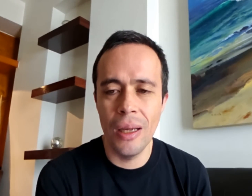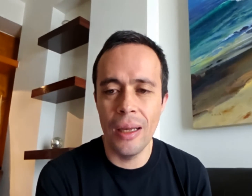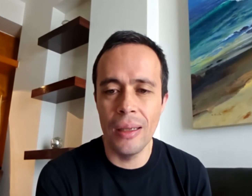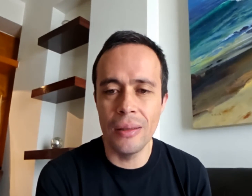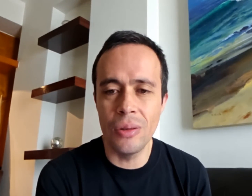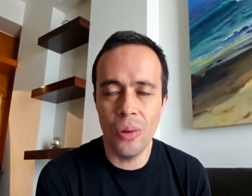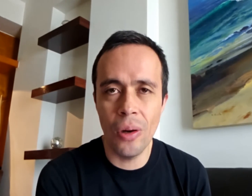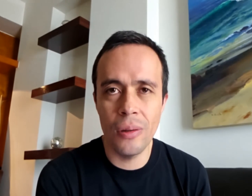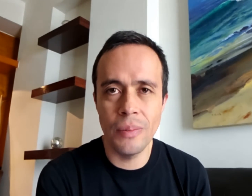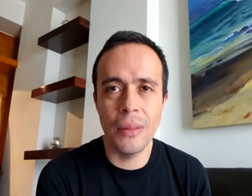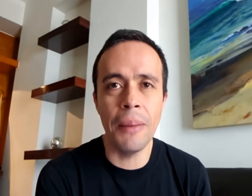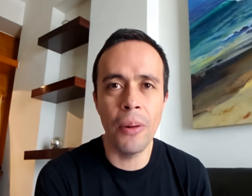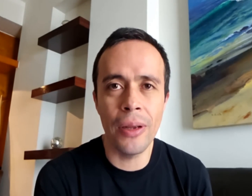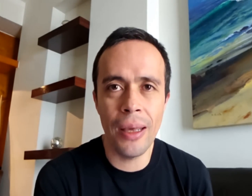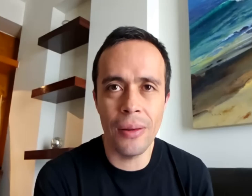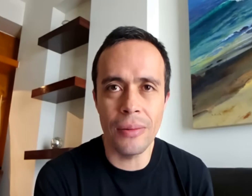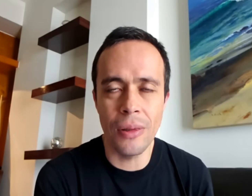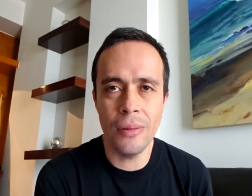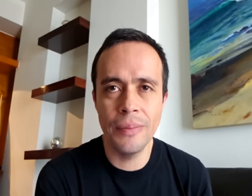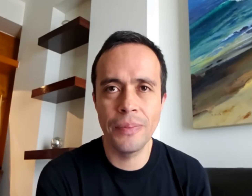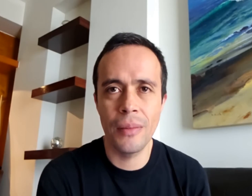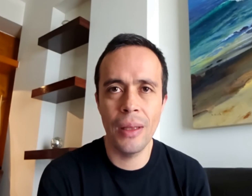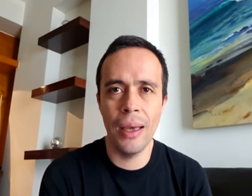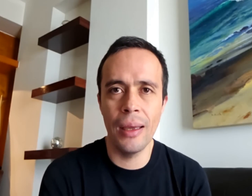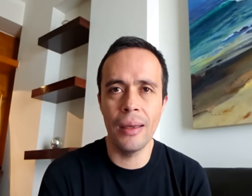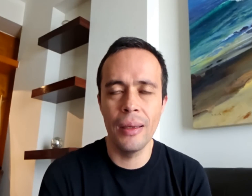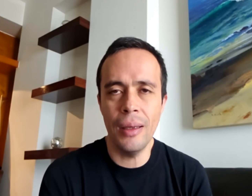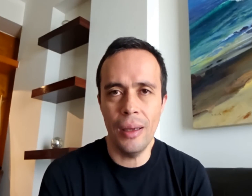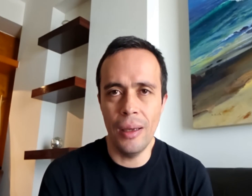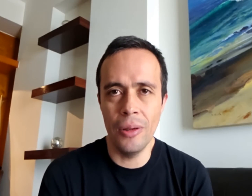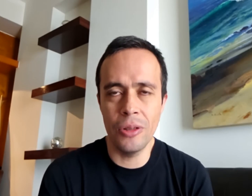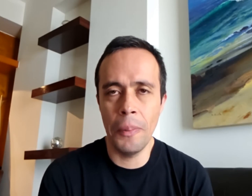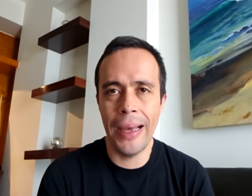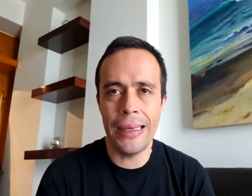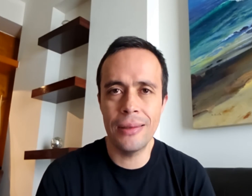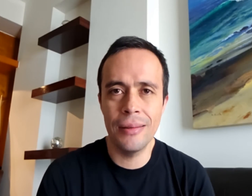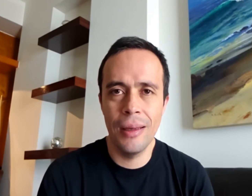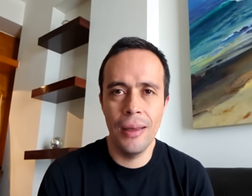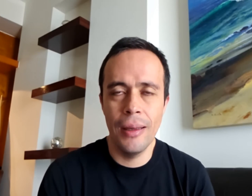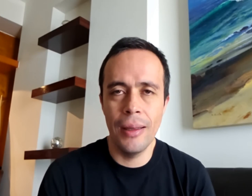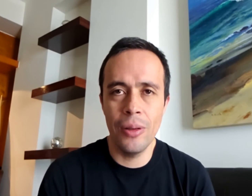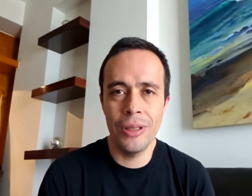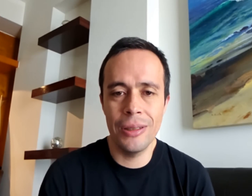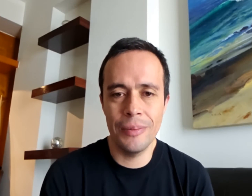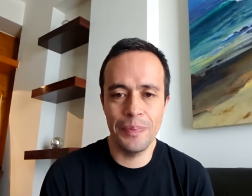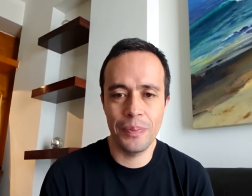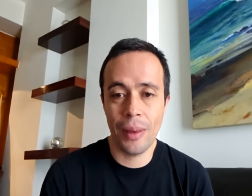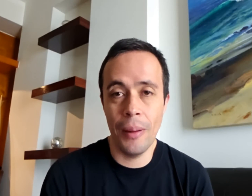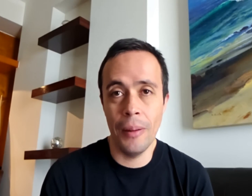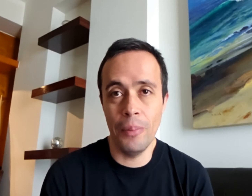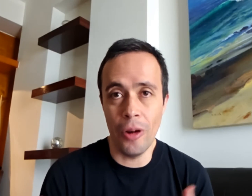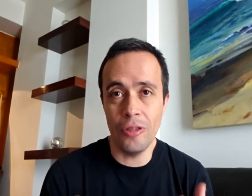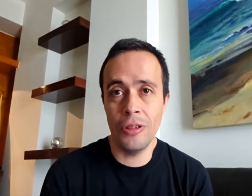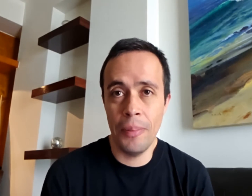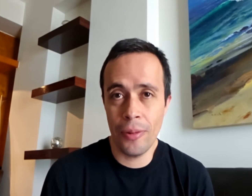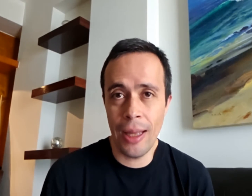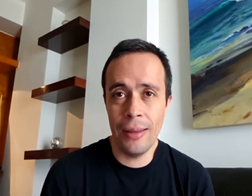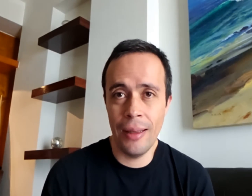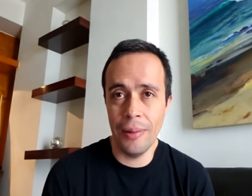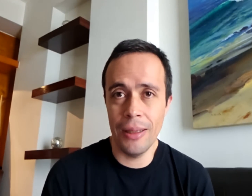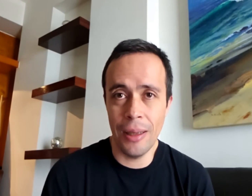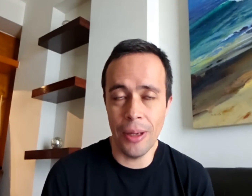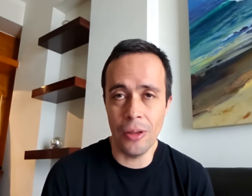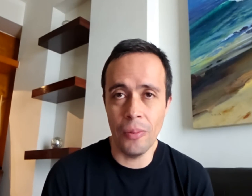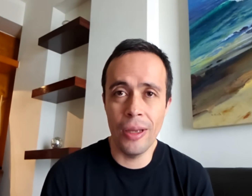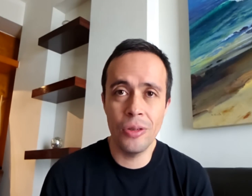rancio, duro y podrido, ¿no? De nuestro país. Entonces, por eso es